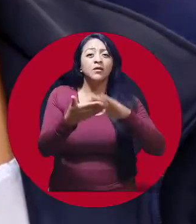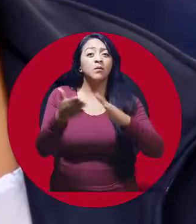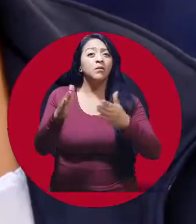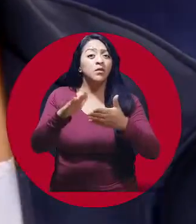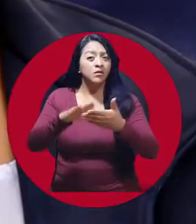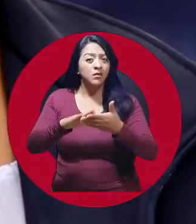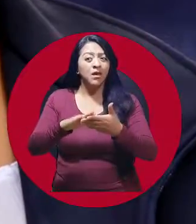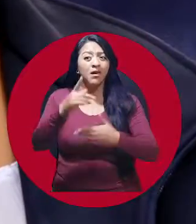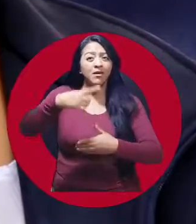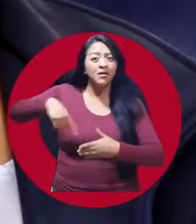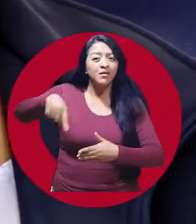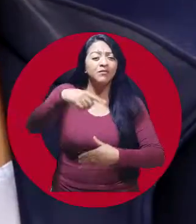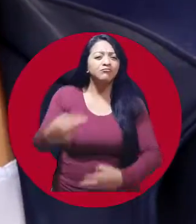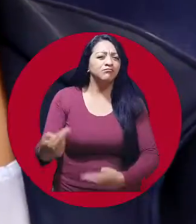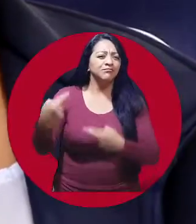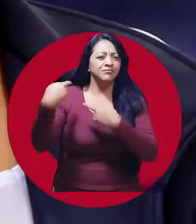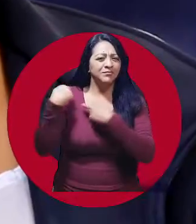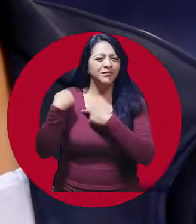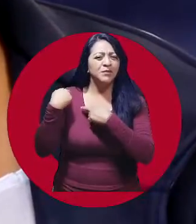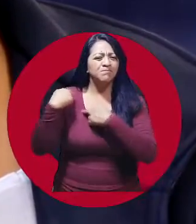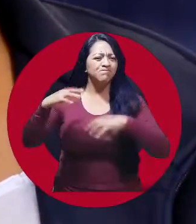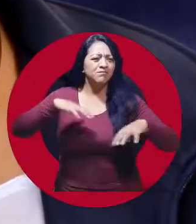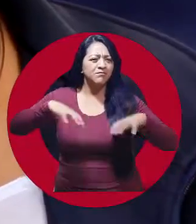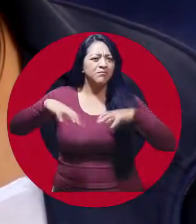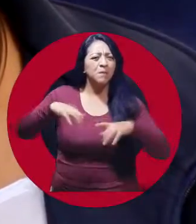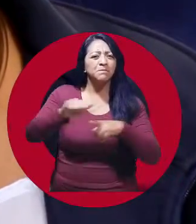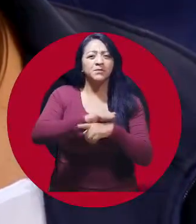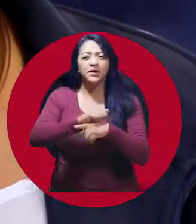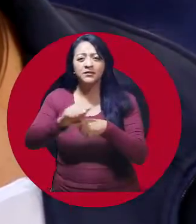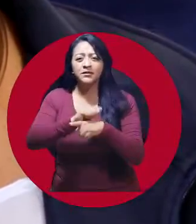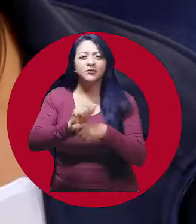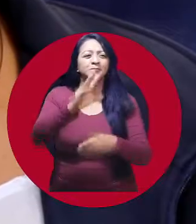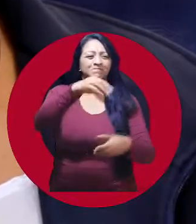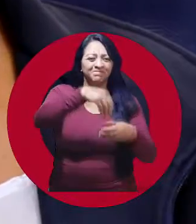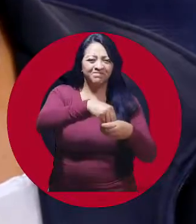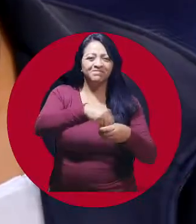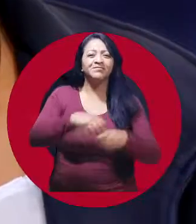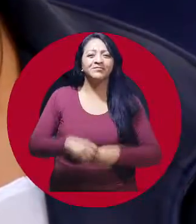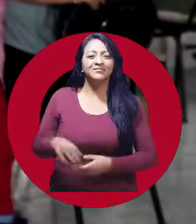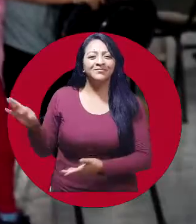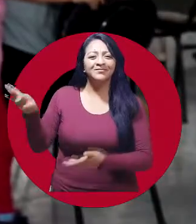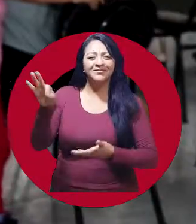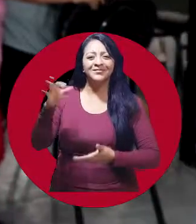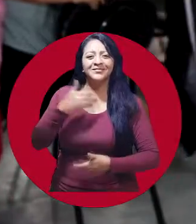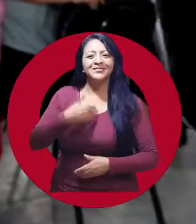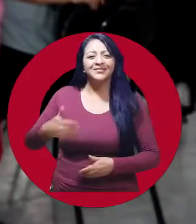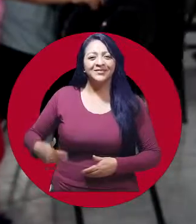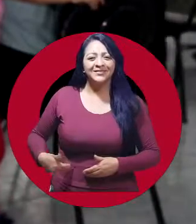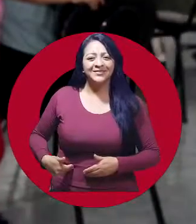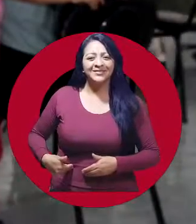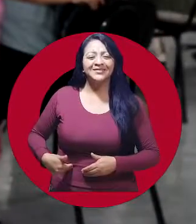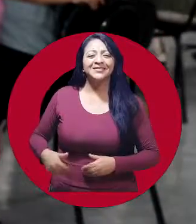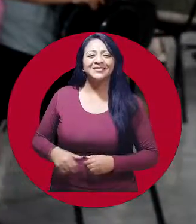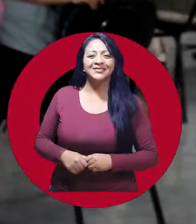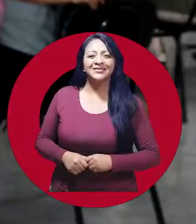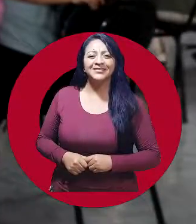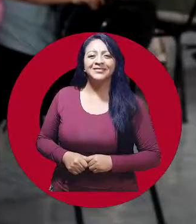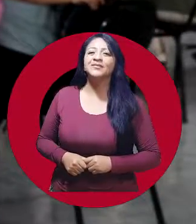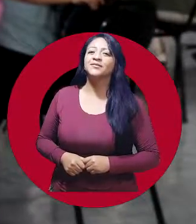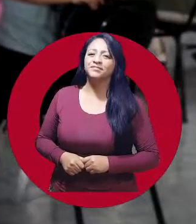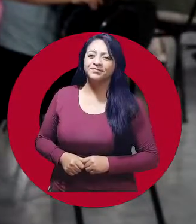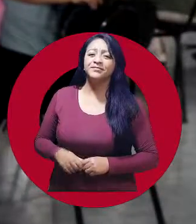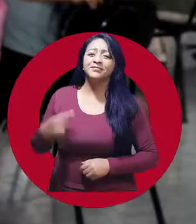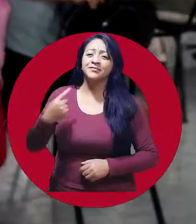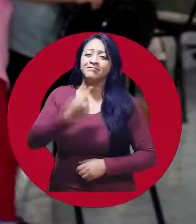vigilantes comunitarios para que puedan realizar acciones más prácticas en territorio. Alberto Cachimuel, presidente GAD San Rafael